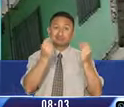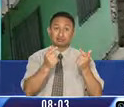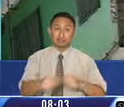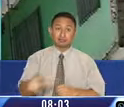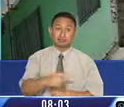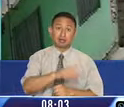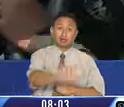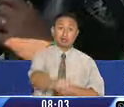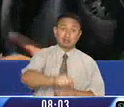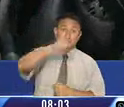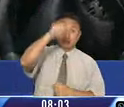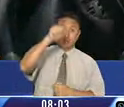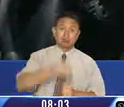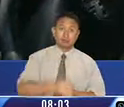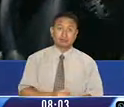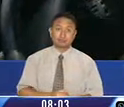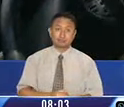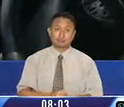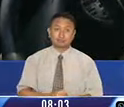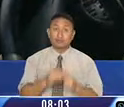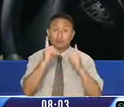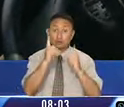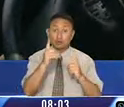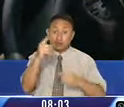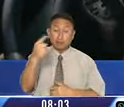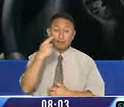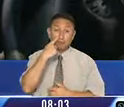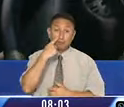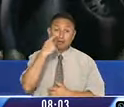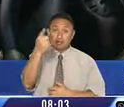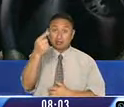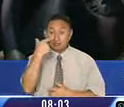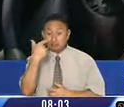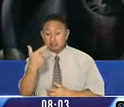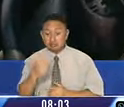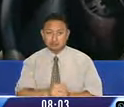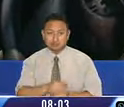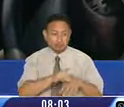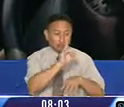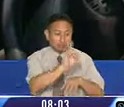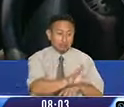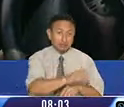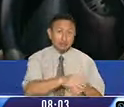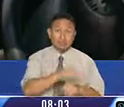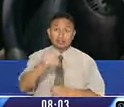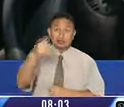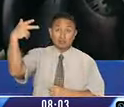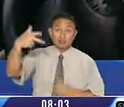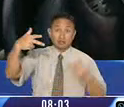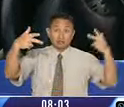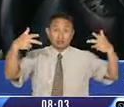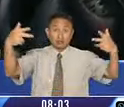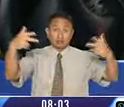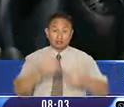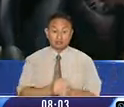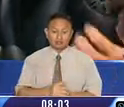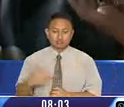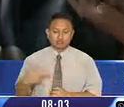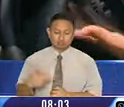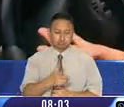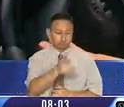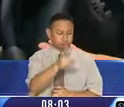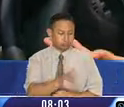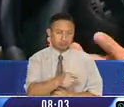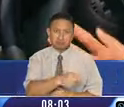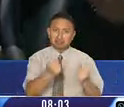capot. En un segundo, porque nosotros estábamos, mi papá estaba pendiente, la dejamos ahí, las cámaras ya resultan que se acerca un carro y lo destapa el carro de